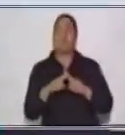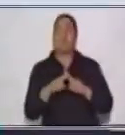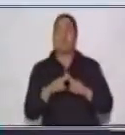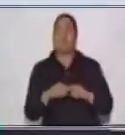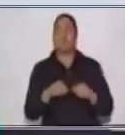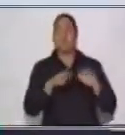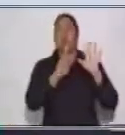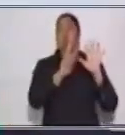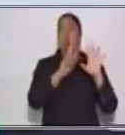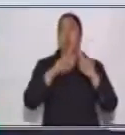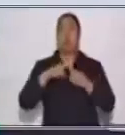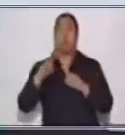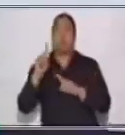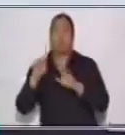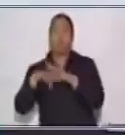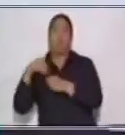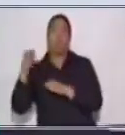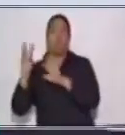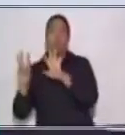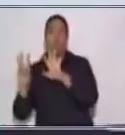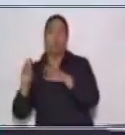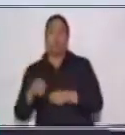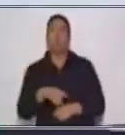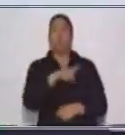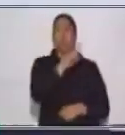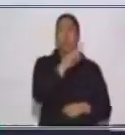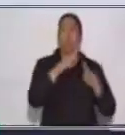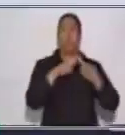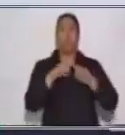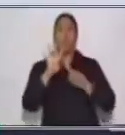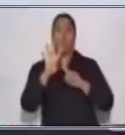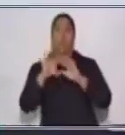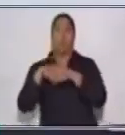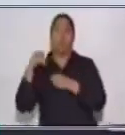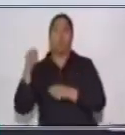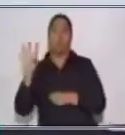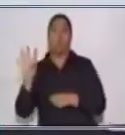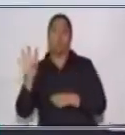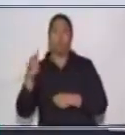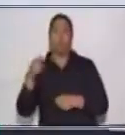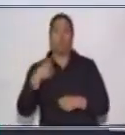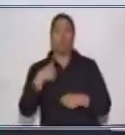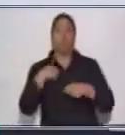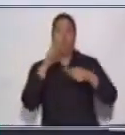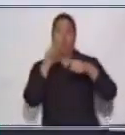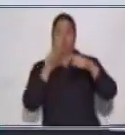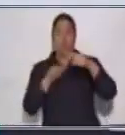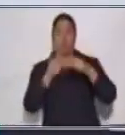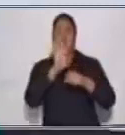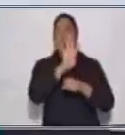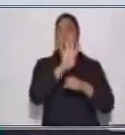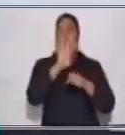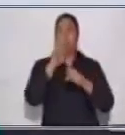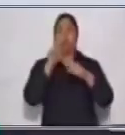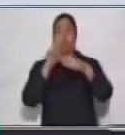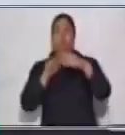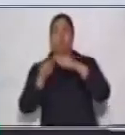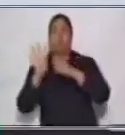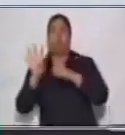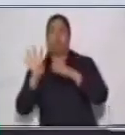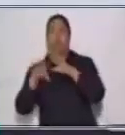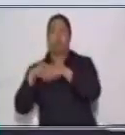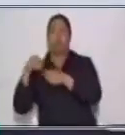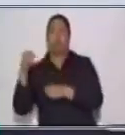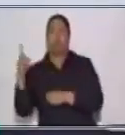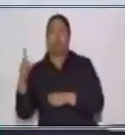1 por 4 me dio 4. Si yo divido 4 dentro de 4 me da 1 y 8 dentro de 4 me da